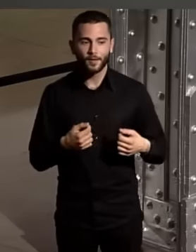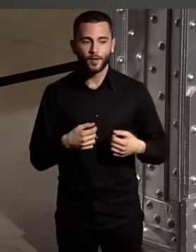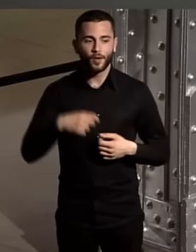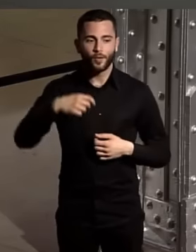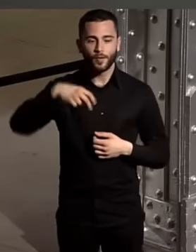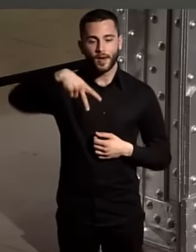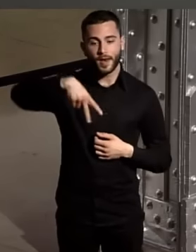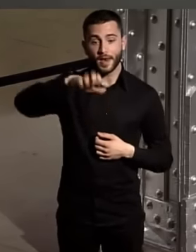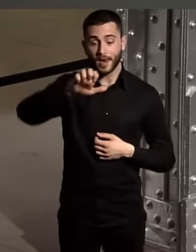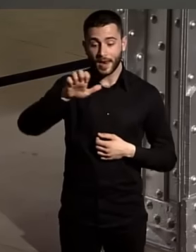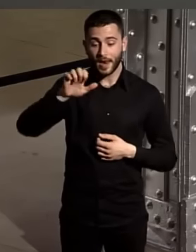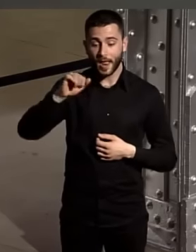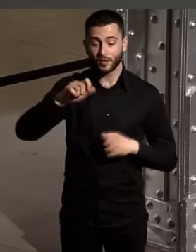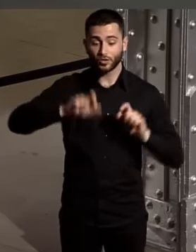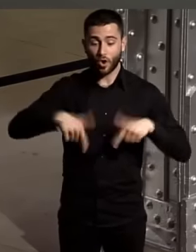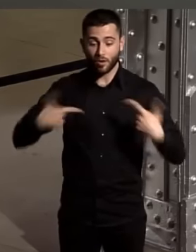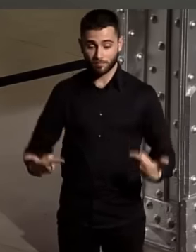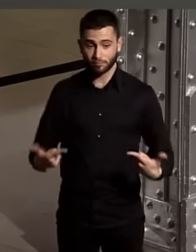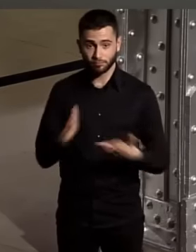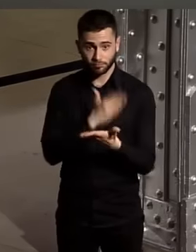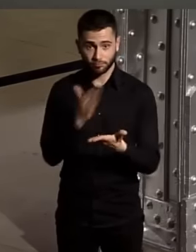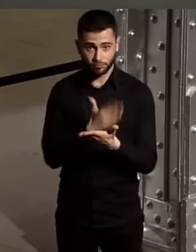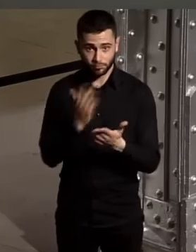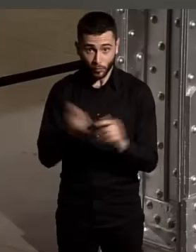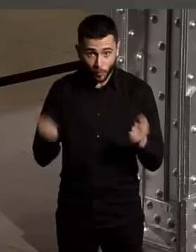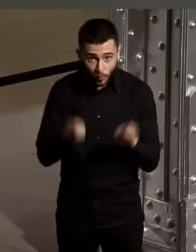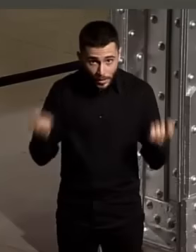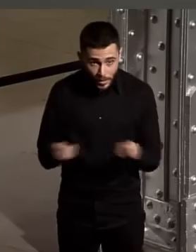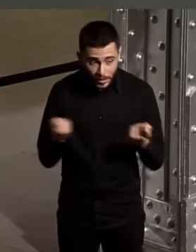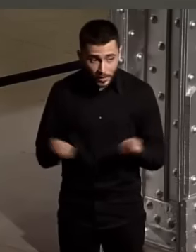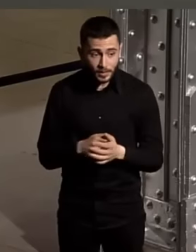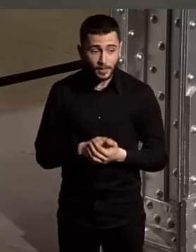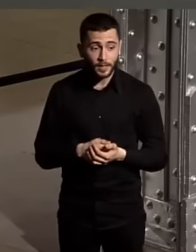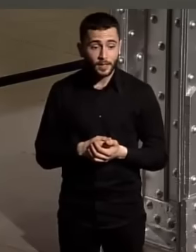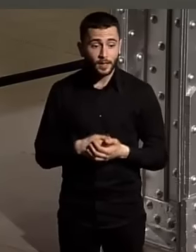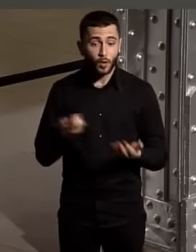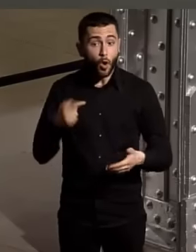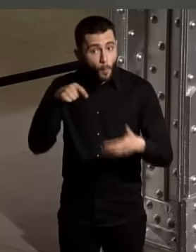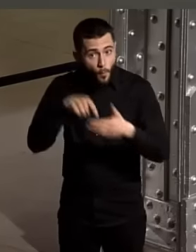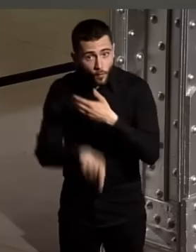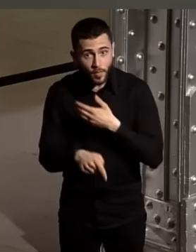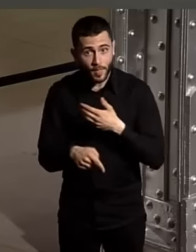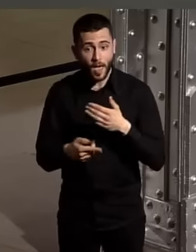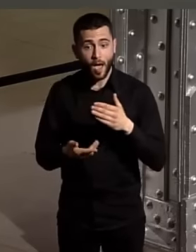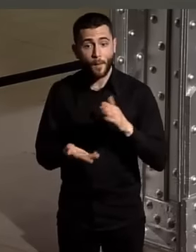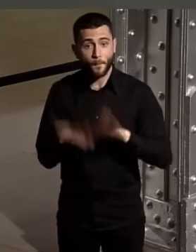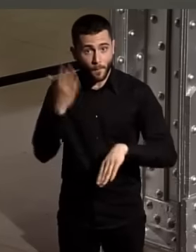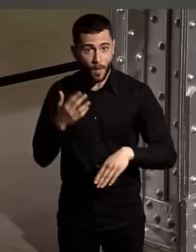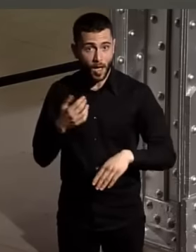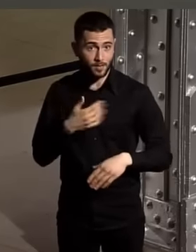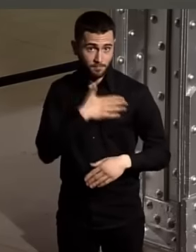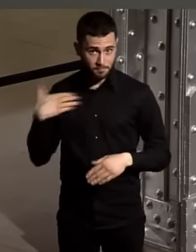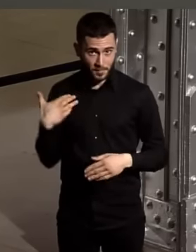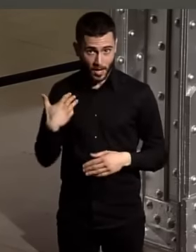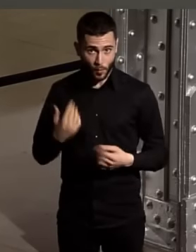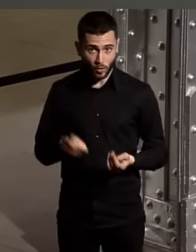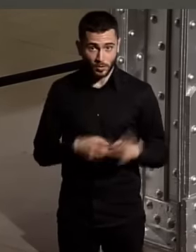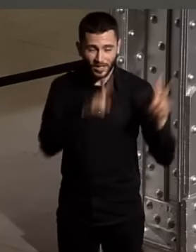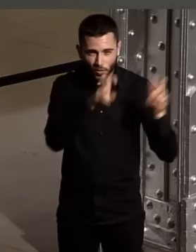nature eso ya sabemos hacerlo aquí lo que tenemos que ir es más allá y y generar eh